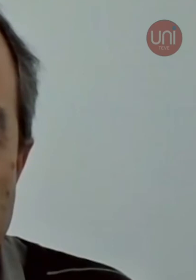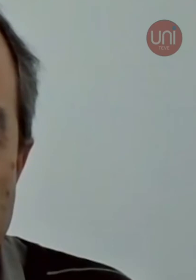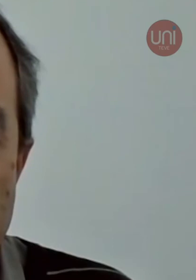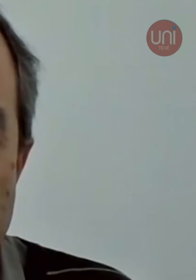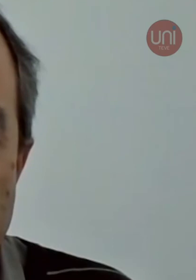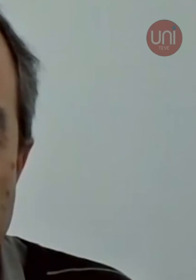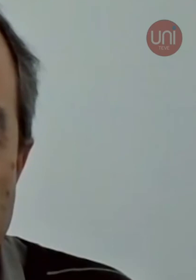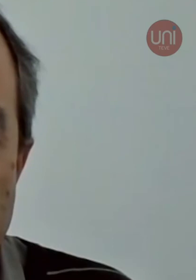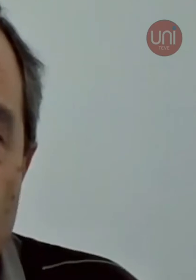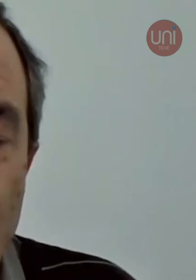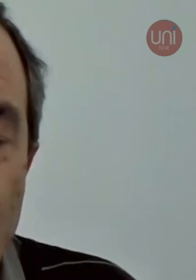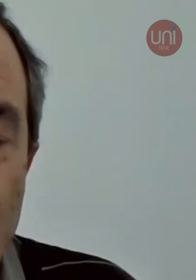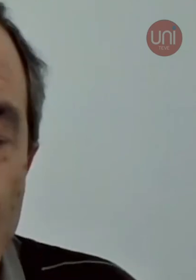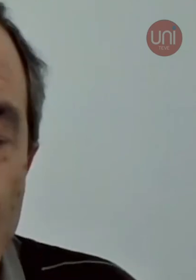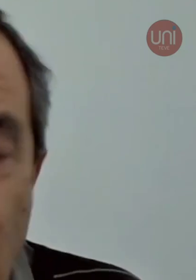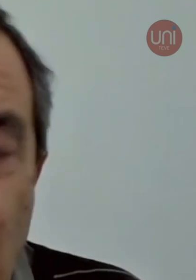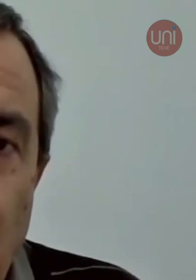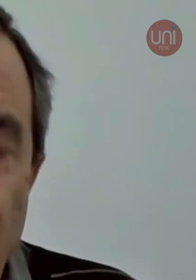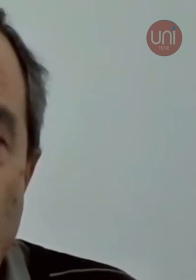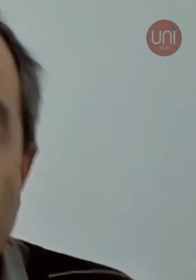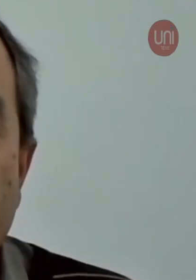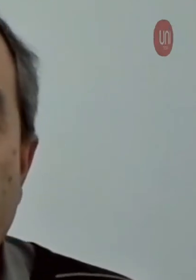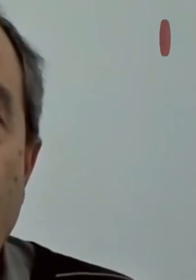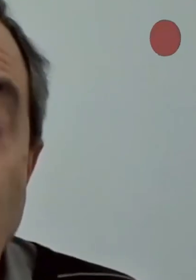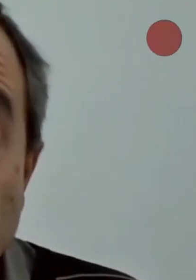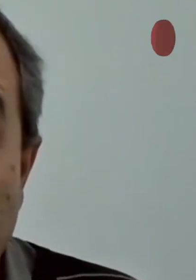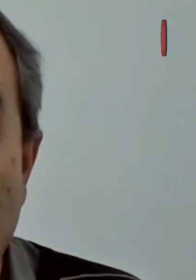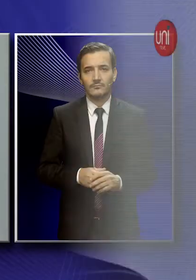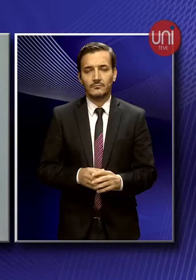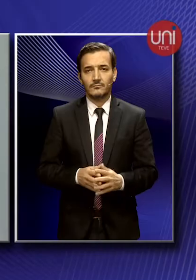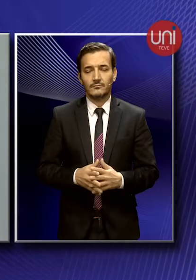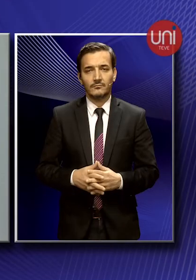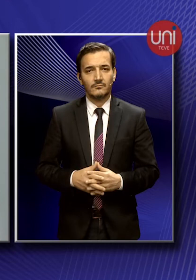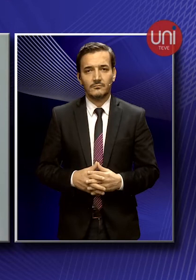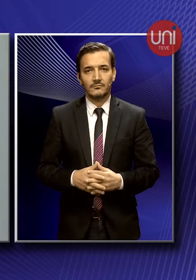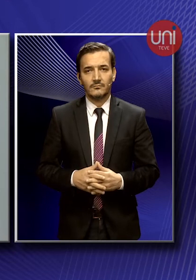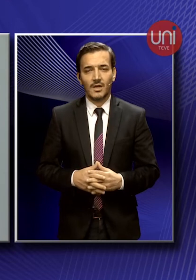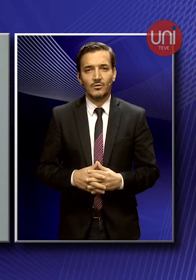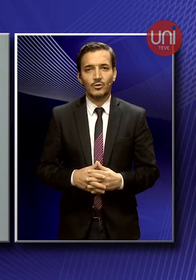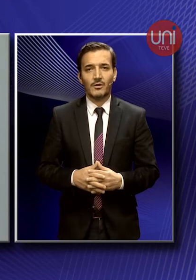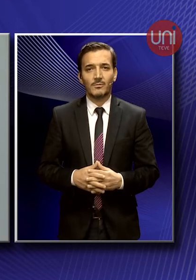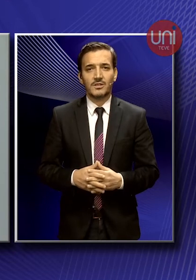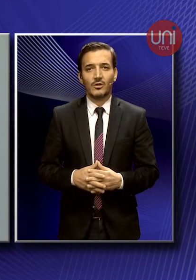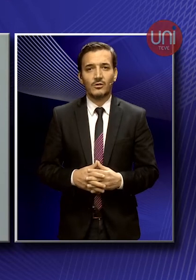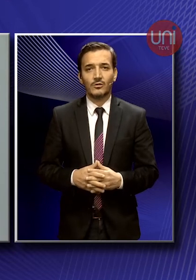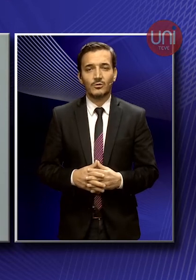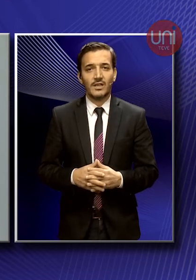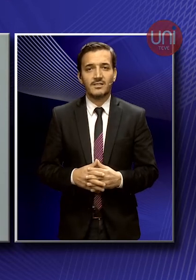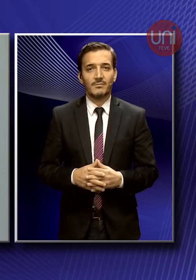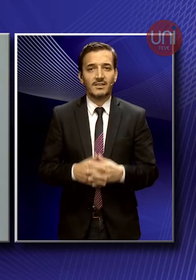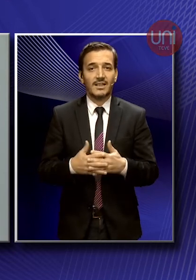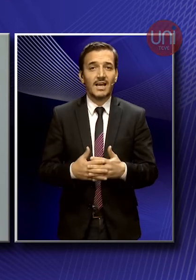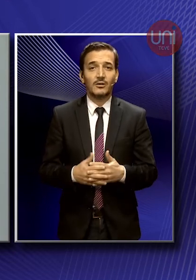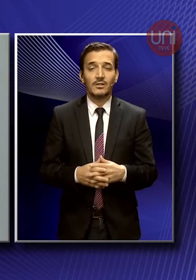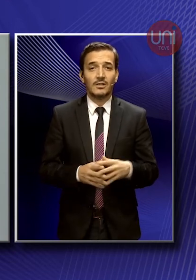dentro de 3 a 5 años, pero vacunados vamos a poder hacer vida mucho más normal de la que estamos haciendo hoy. Bien, un gusto haber conversado con usted, siempre